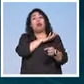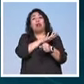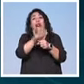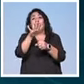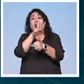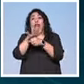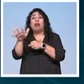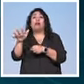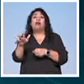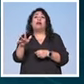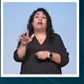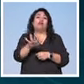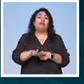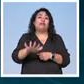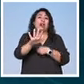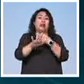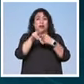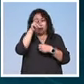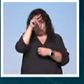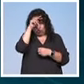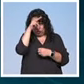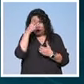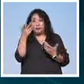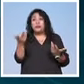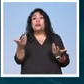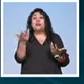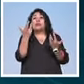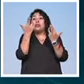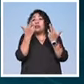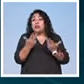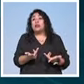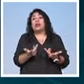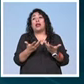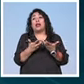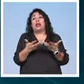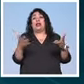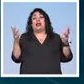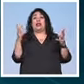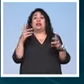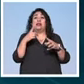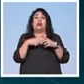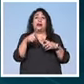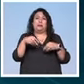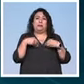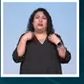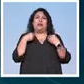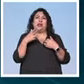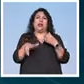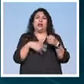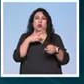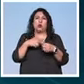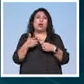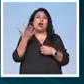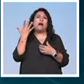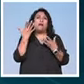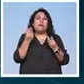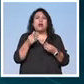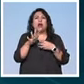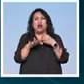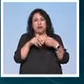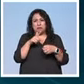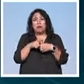mermadas poblaciones de insectos la destrucción a gran escala de hábitats de de vida Silvestre que eran ricos en